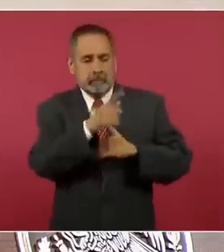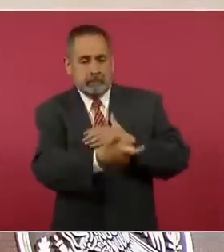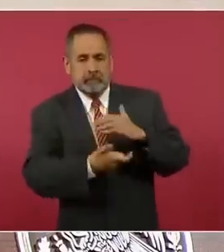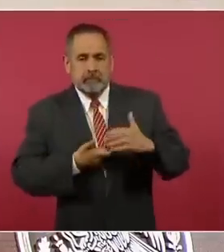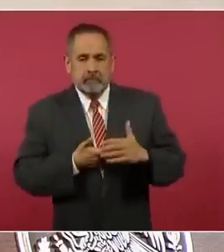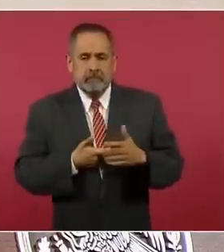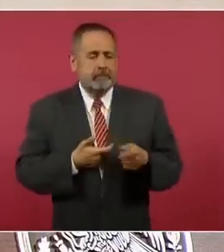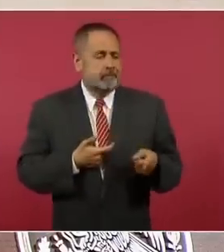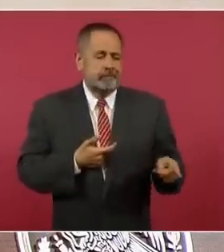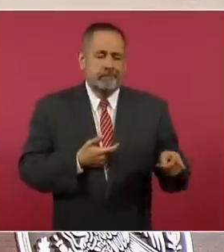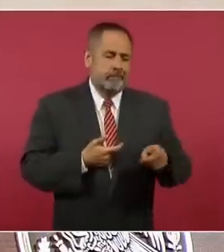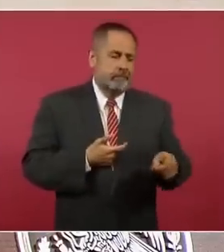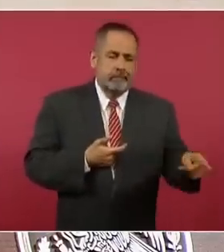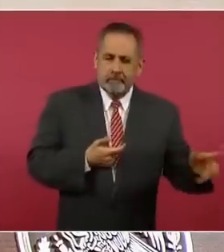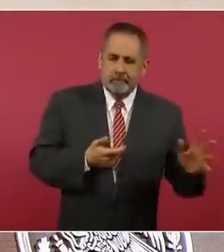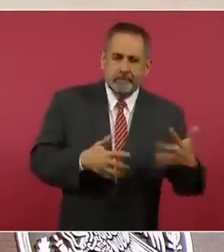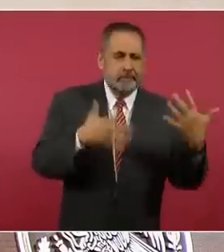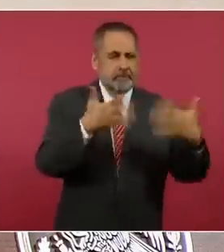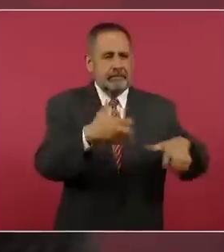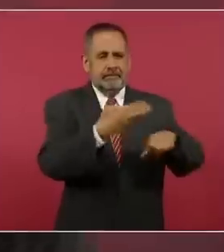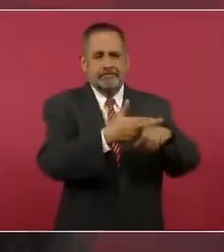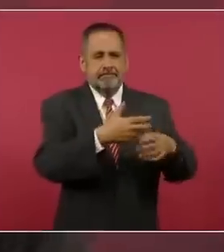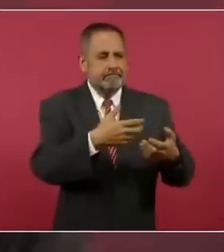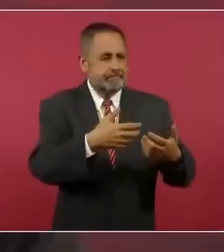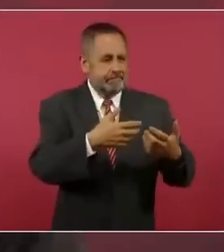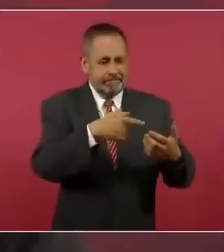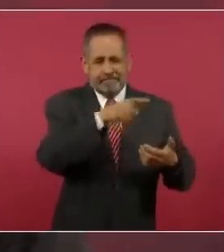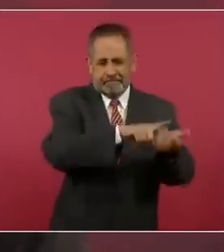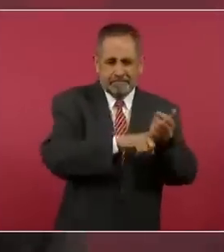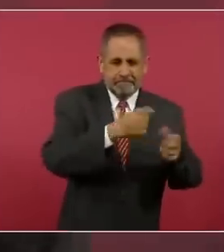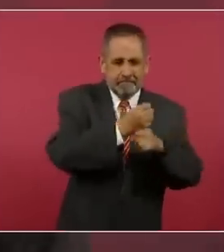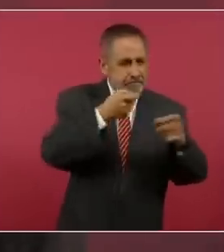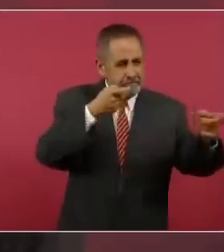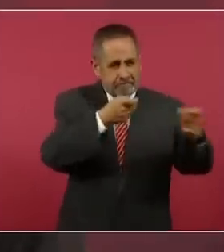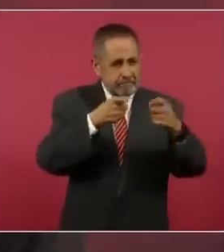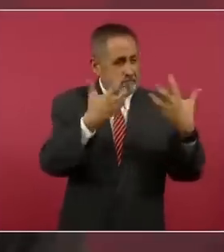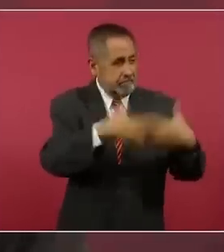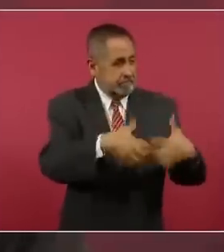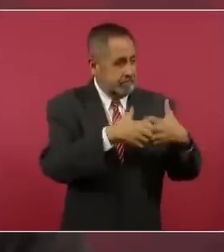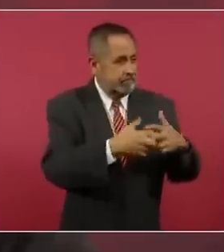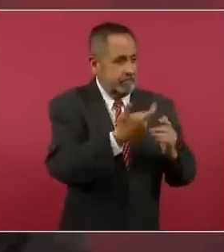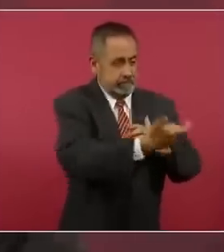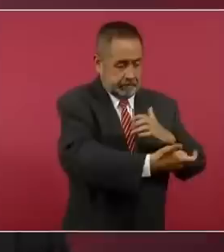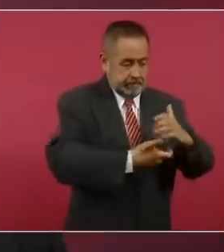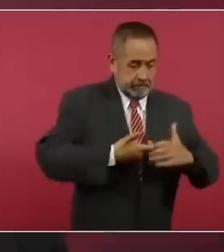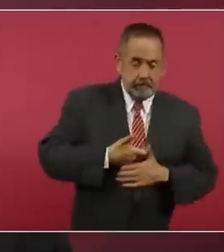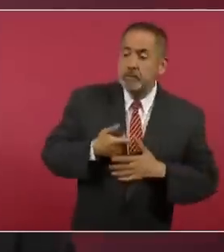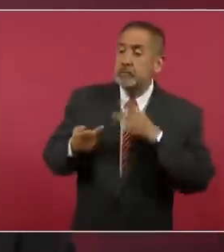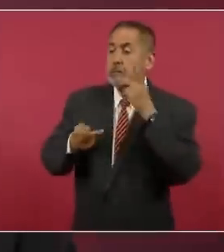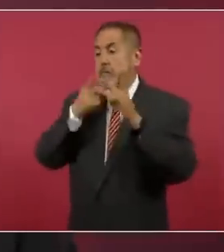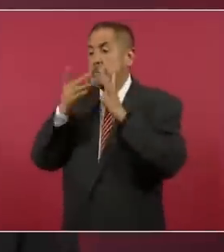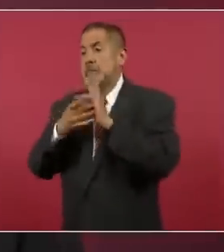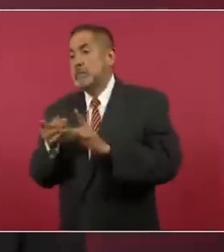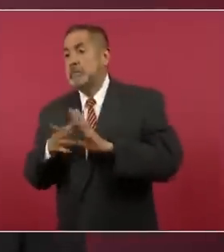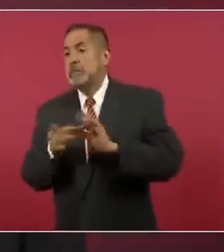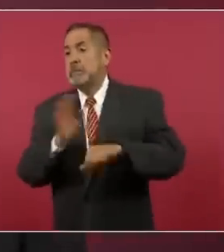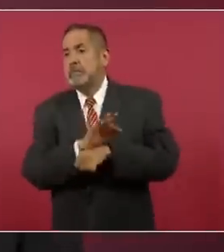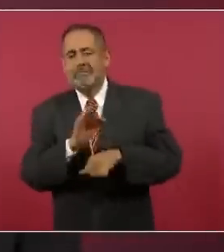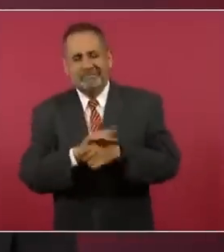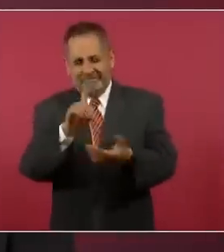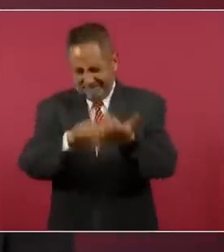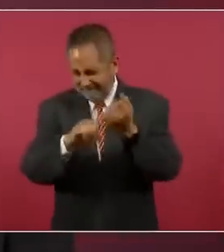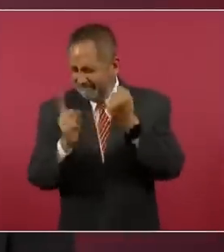las empresas fabricantes de armas, de la industria bélica, porque eso es también lo que está detrás de